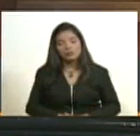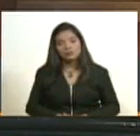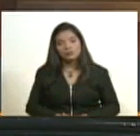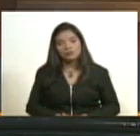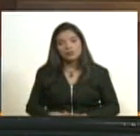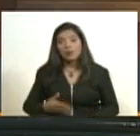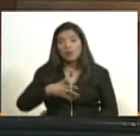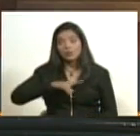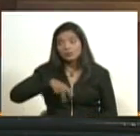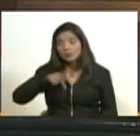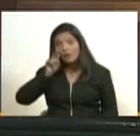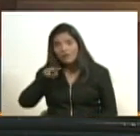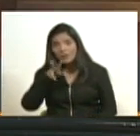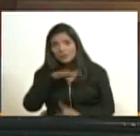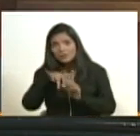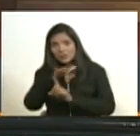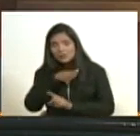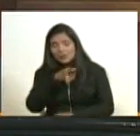uno ve eso,